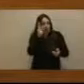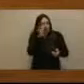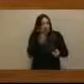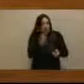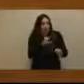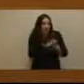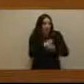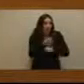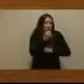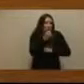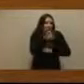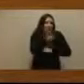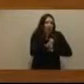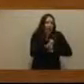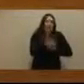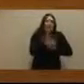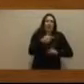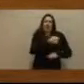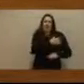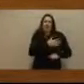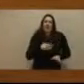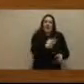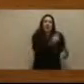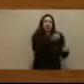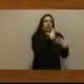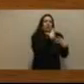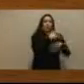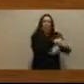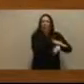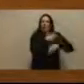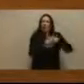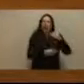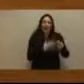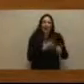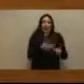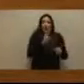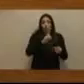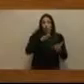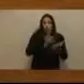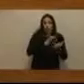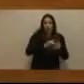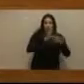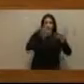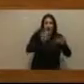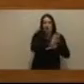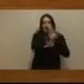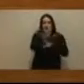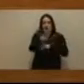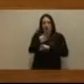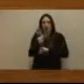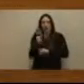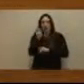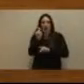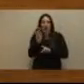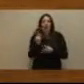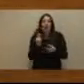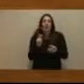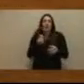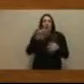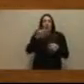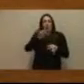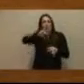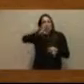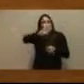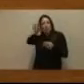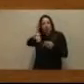Pero yo quiero que me cuente hoy qué hizo el Gobierno, además de remitir solo 6 hojas a la Fiscalía sin ningún otro soporte documental. Esto